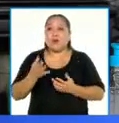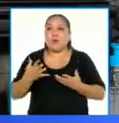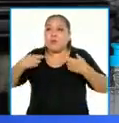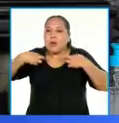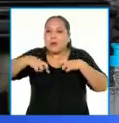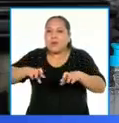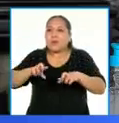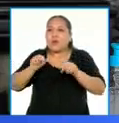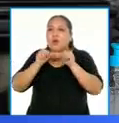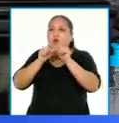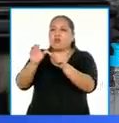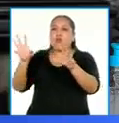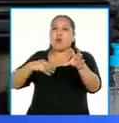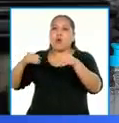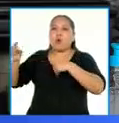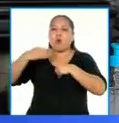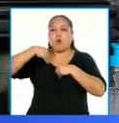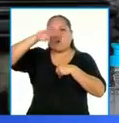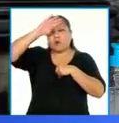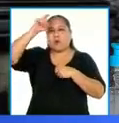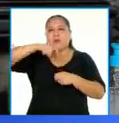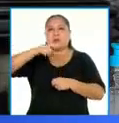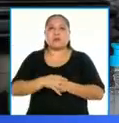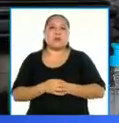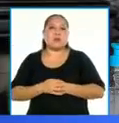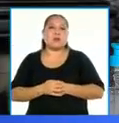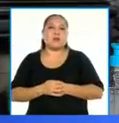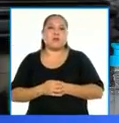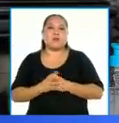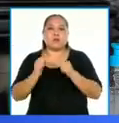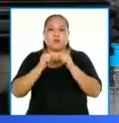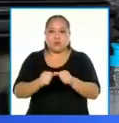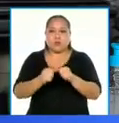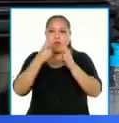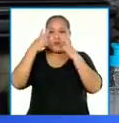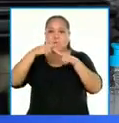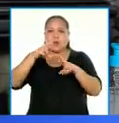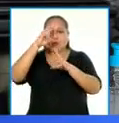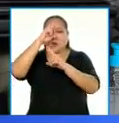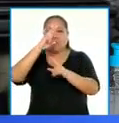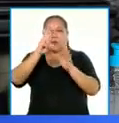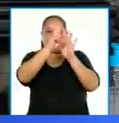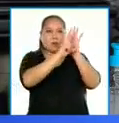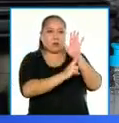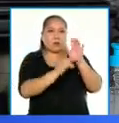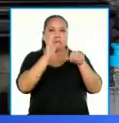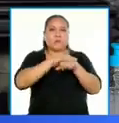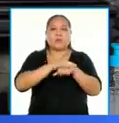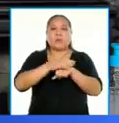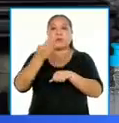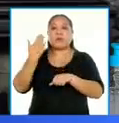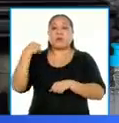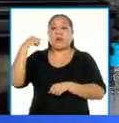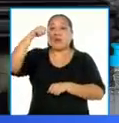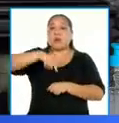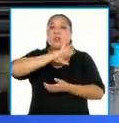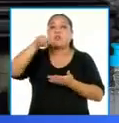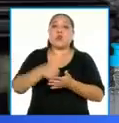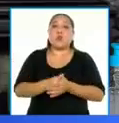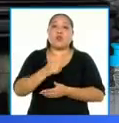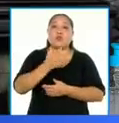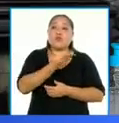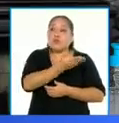seguirnos contagiando. Tenemos que seguir con las acciones de prevención y aquí todos tenemos